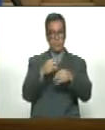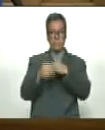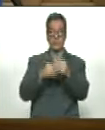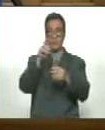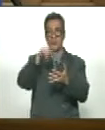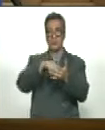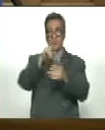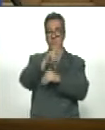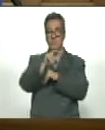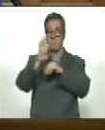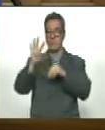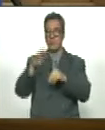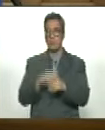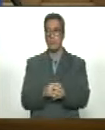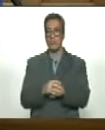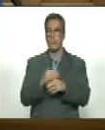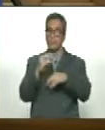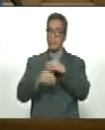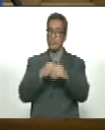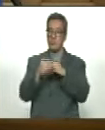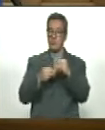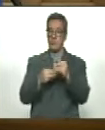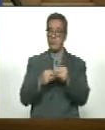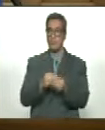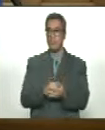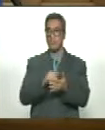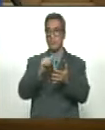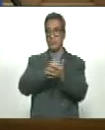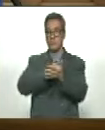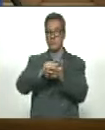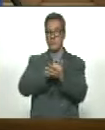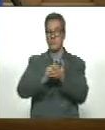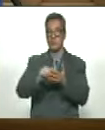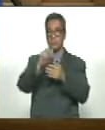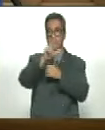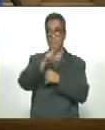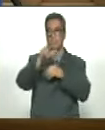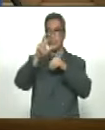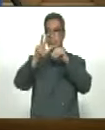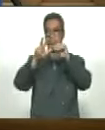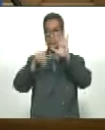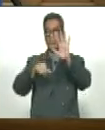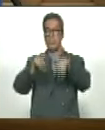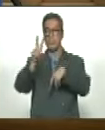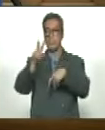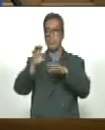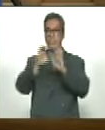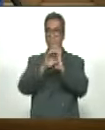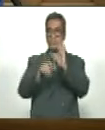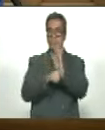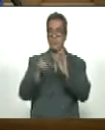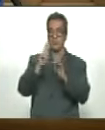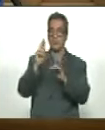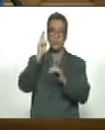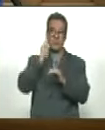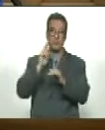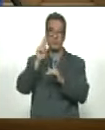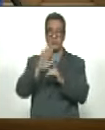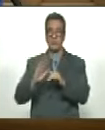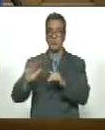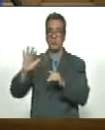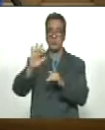financiero 2024, de conformidad con lo establecido en el artículo 312 de la Constitución de la